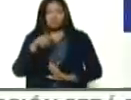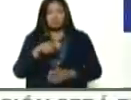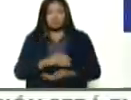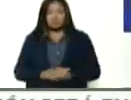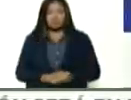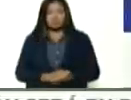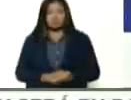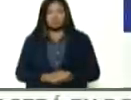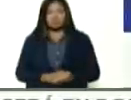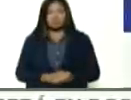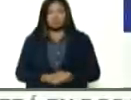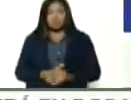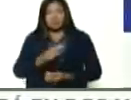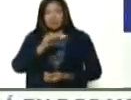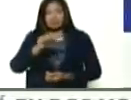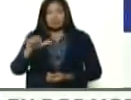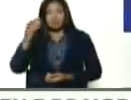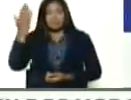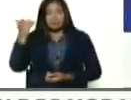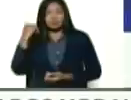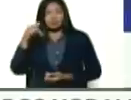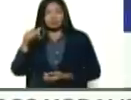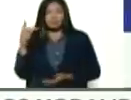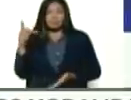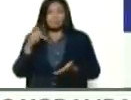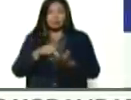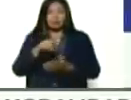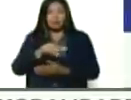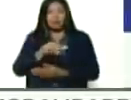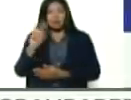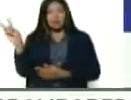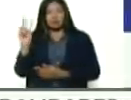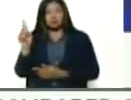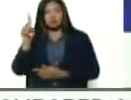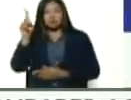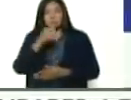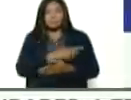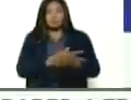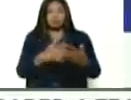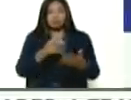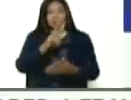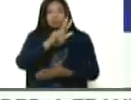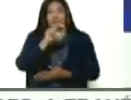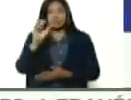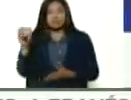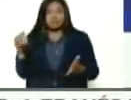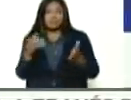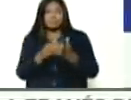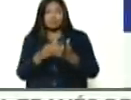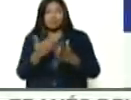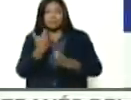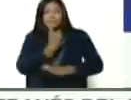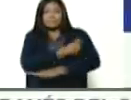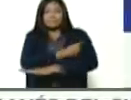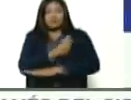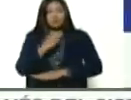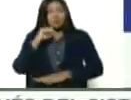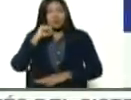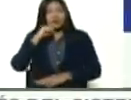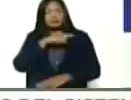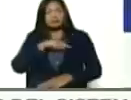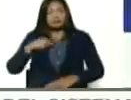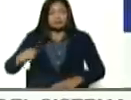la semana pasada llegaron a venezuela un millón 300 mil vacunas chinas hoy